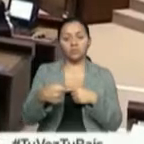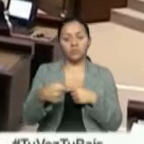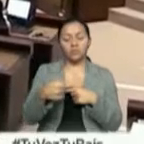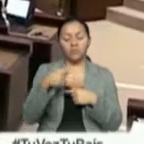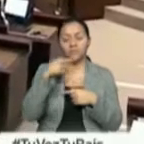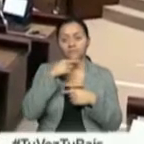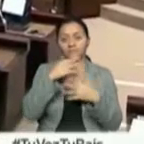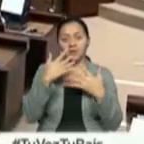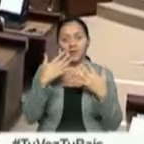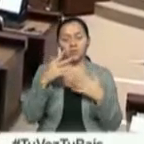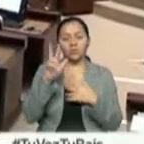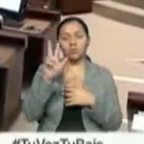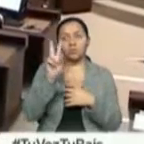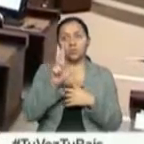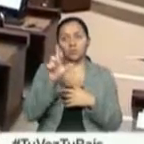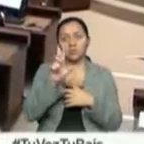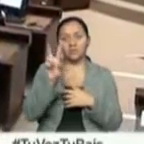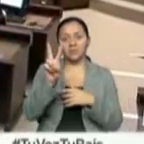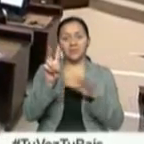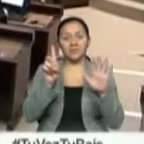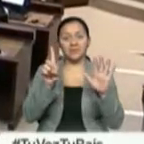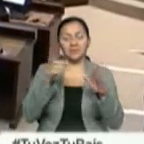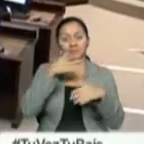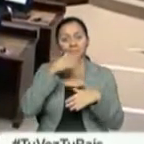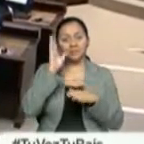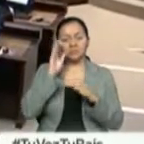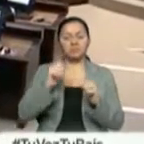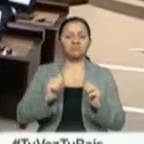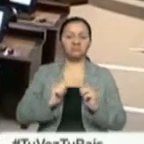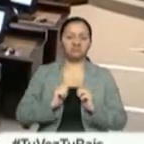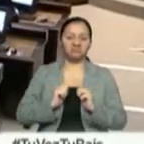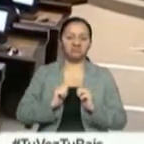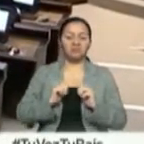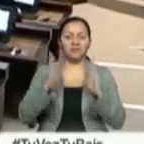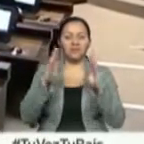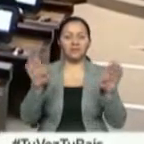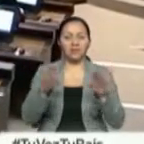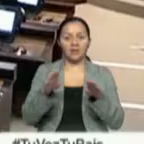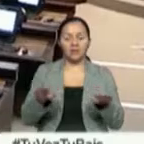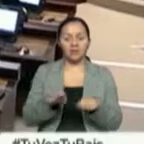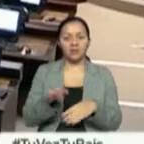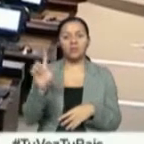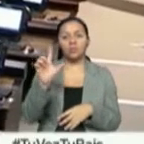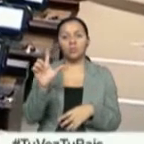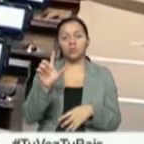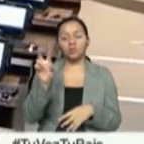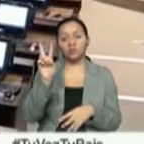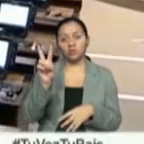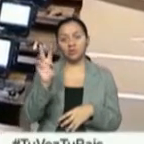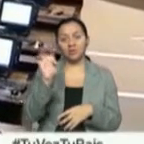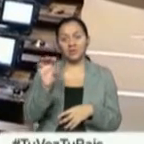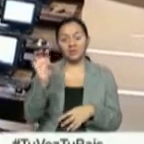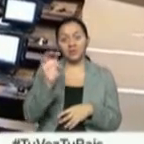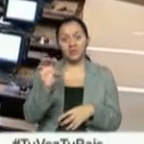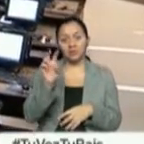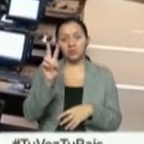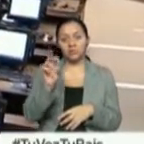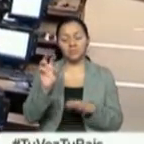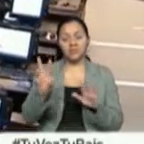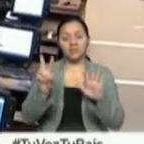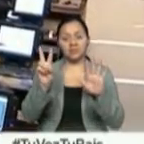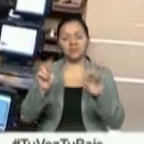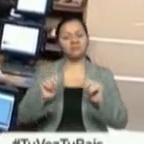el lunes 26 de diciembre habrá asueto al ser parte del feriado de navidad y el lunes 2 de enero del 2017 de año